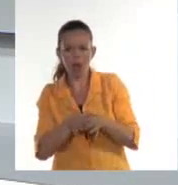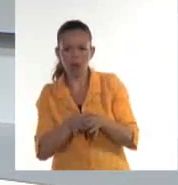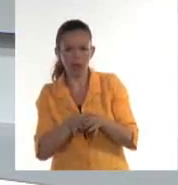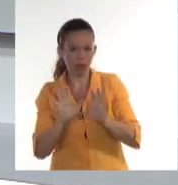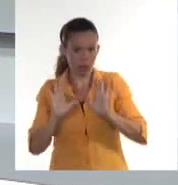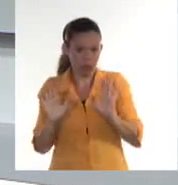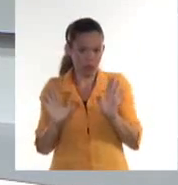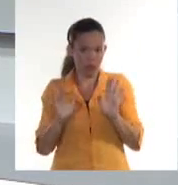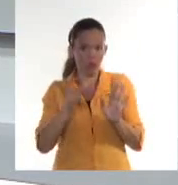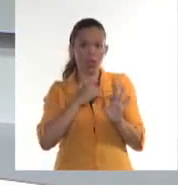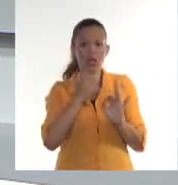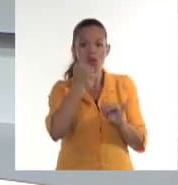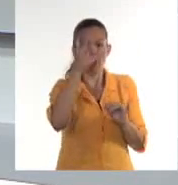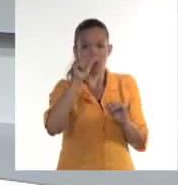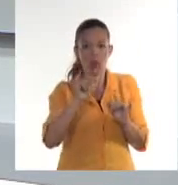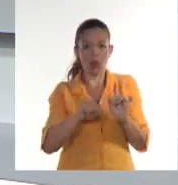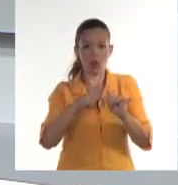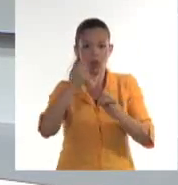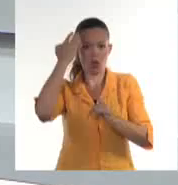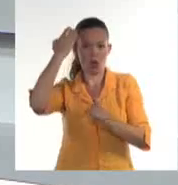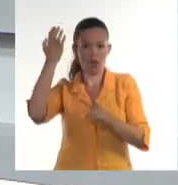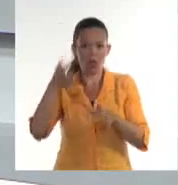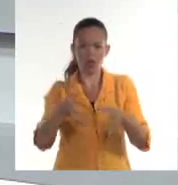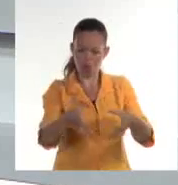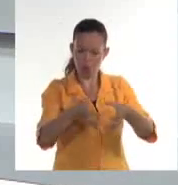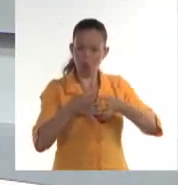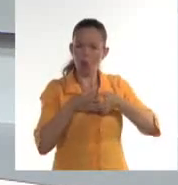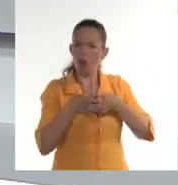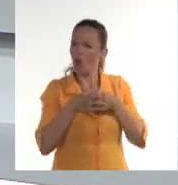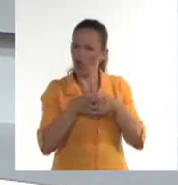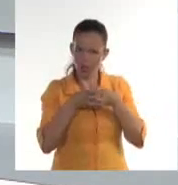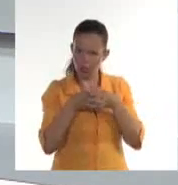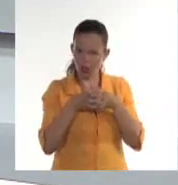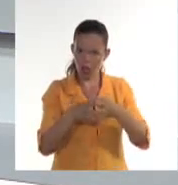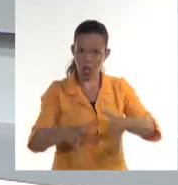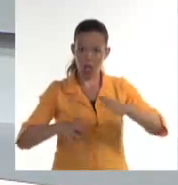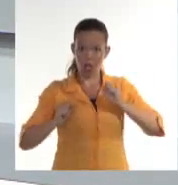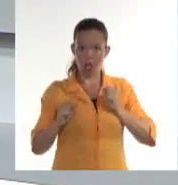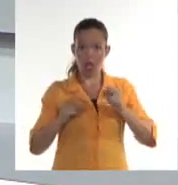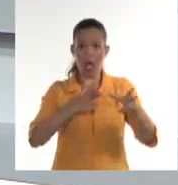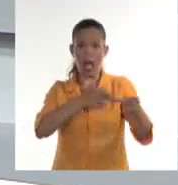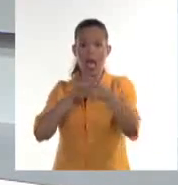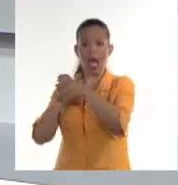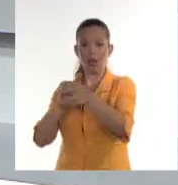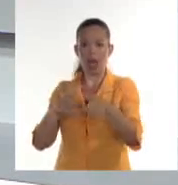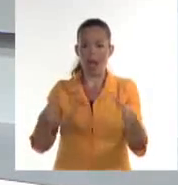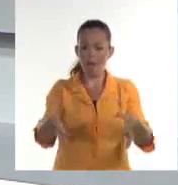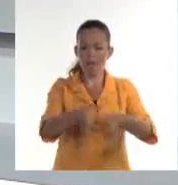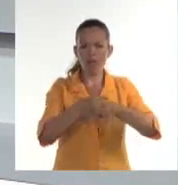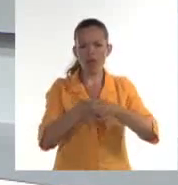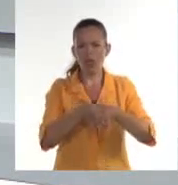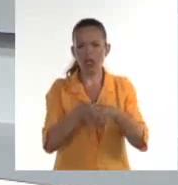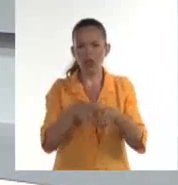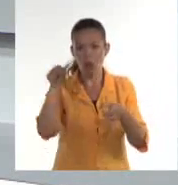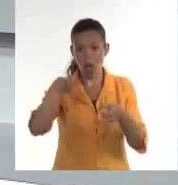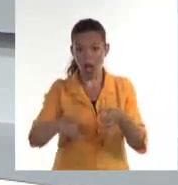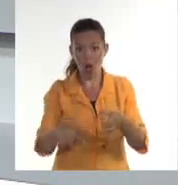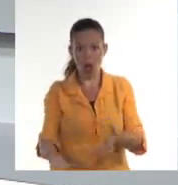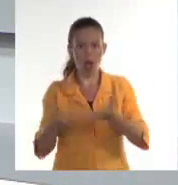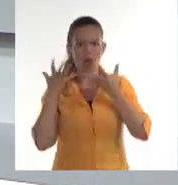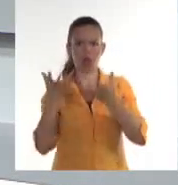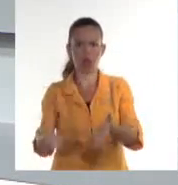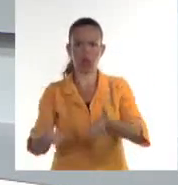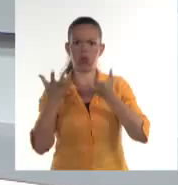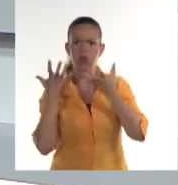líder visible, así como con un nivel de armamento sofisticado de la noche a la mañana? Pues hay manos externas ahí